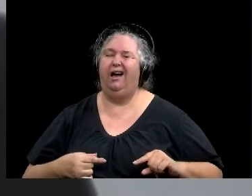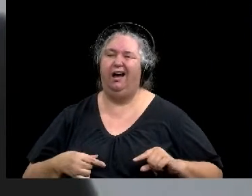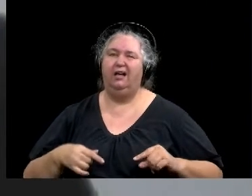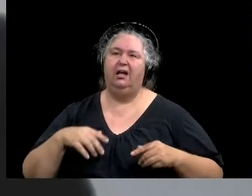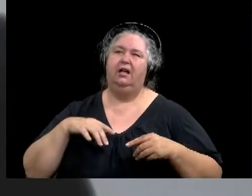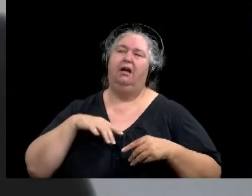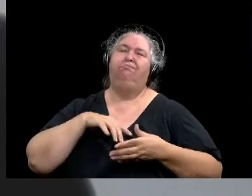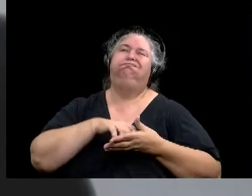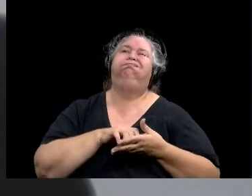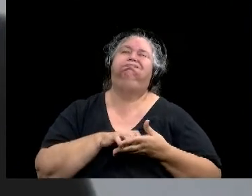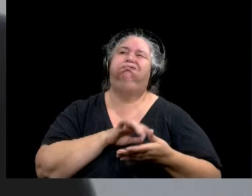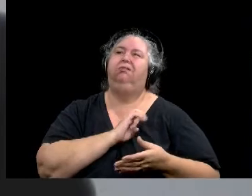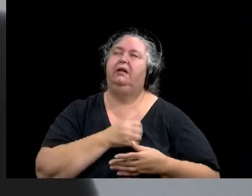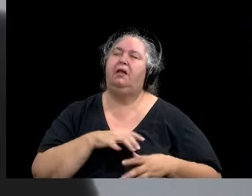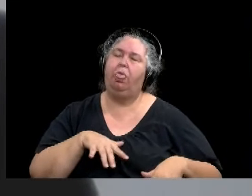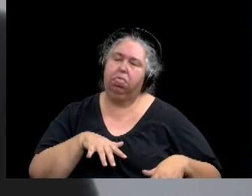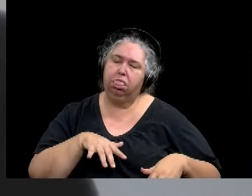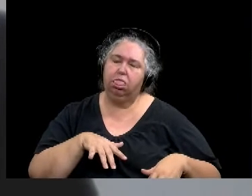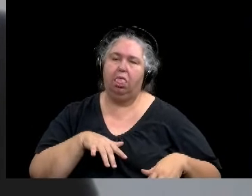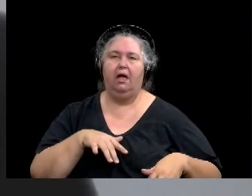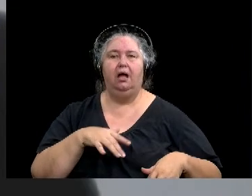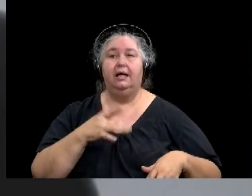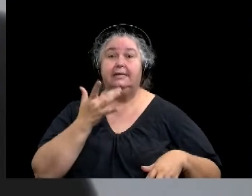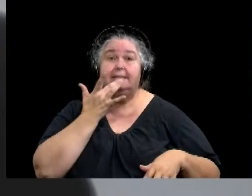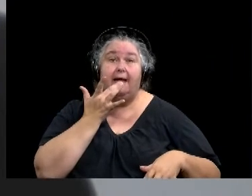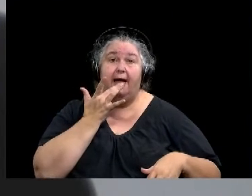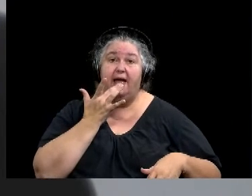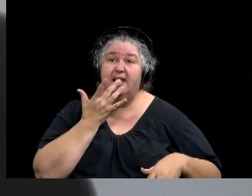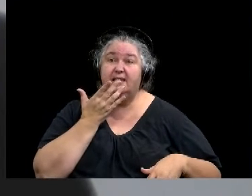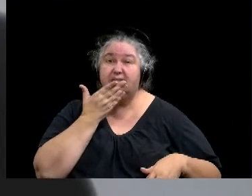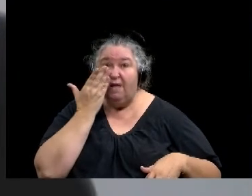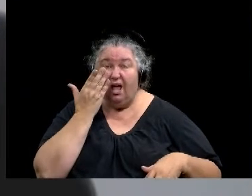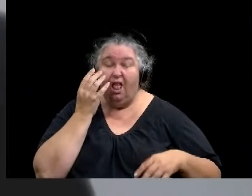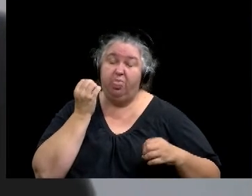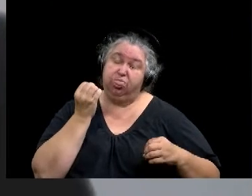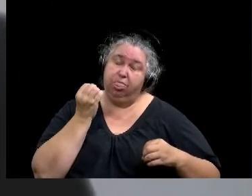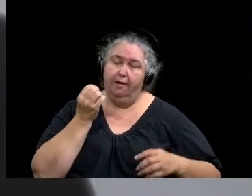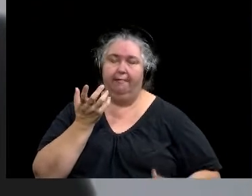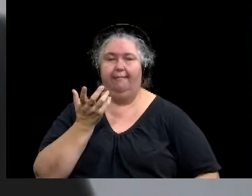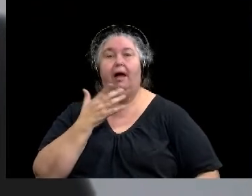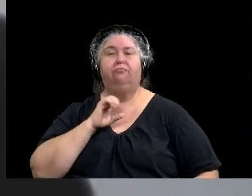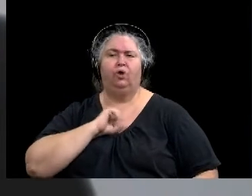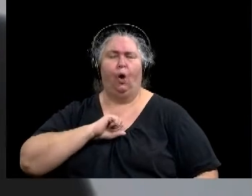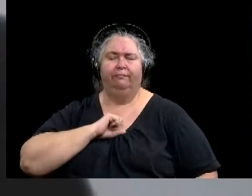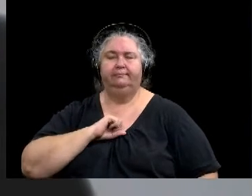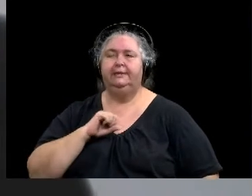un dolor de cuerpo pérdida de olfato y